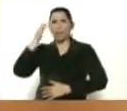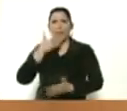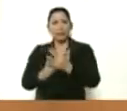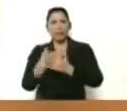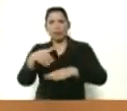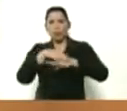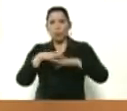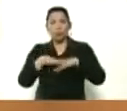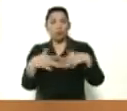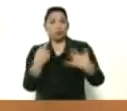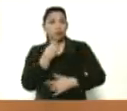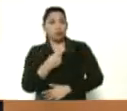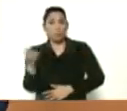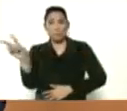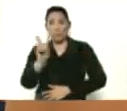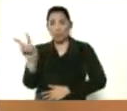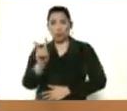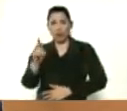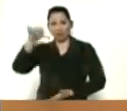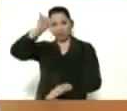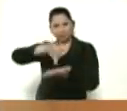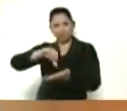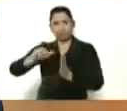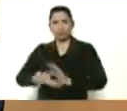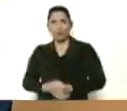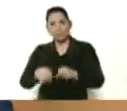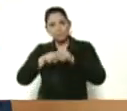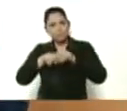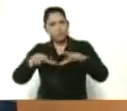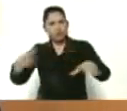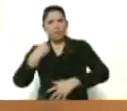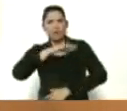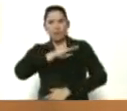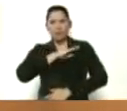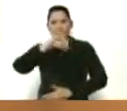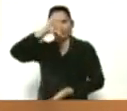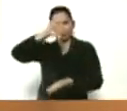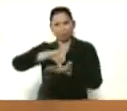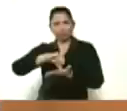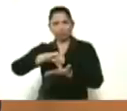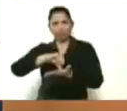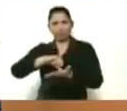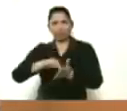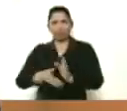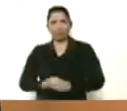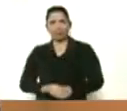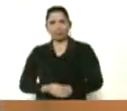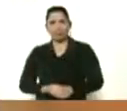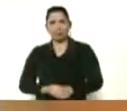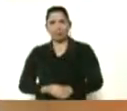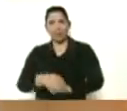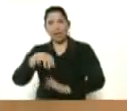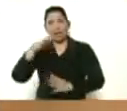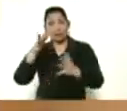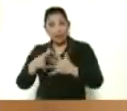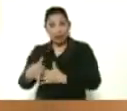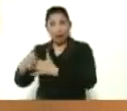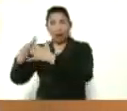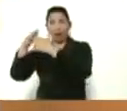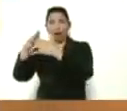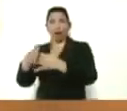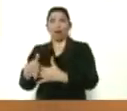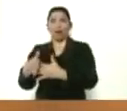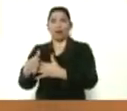dijeron que Venezuela iba a ser el epicentro de la pandemia, y el epicentro de la pandemia es los Estados Unidos de